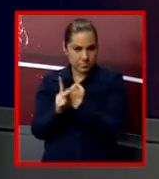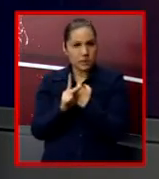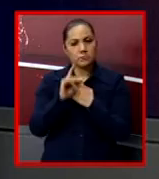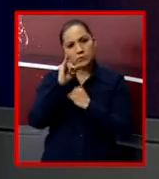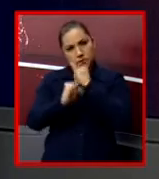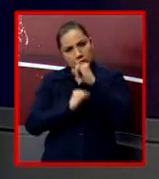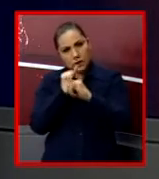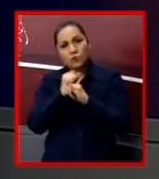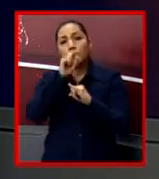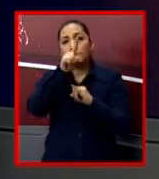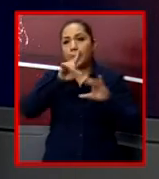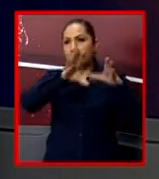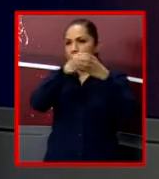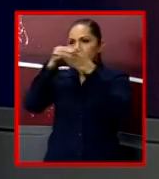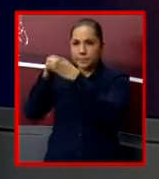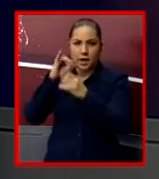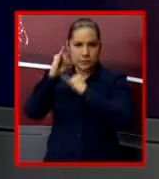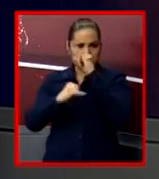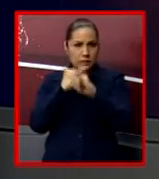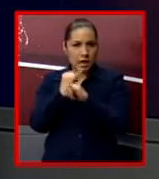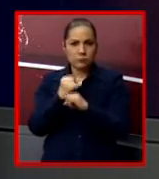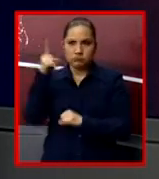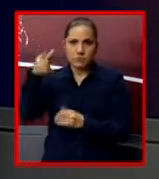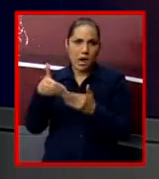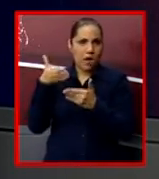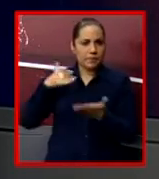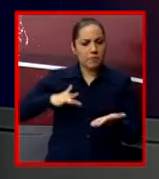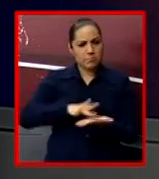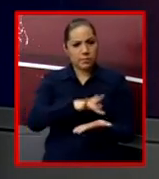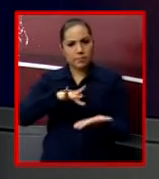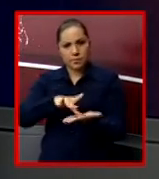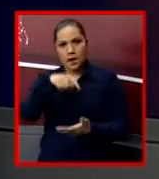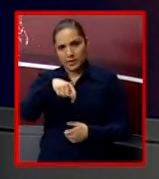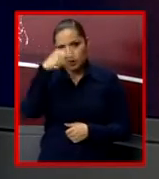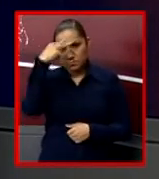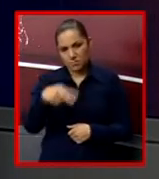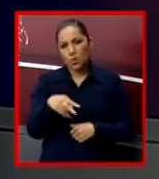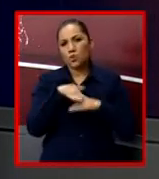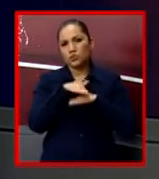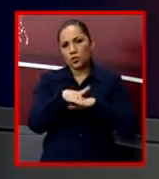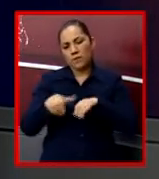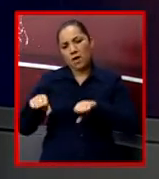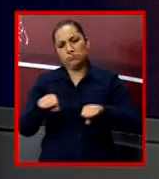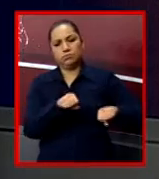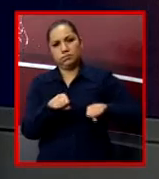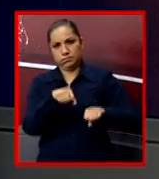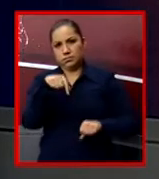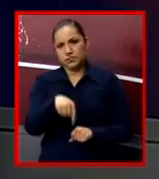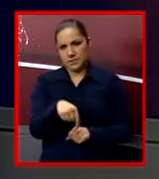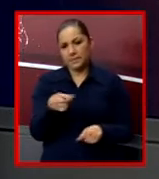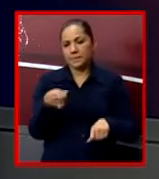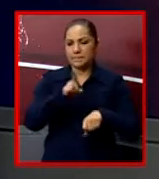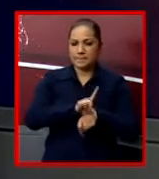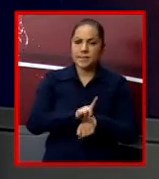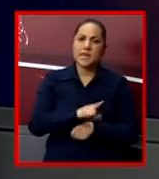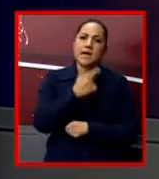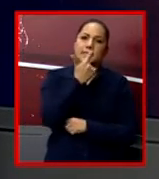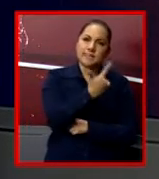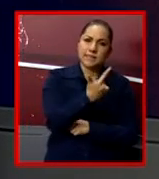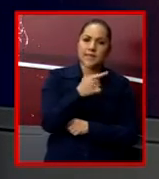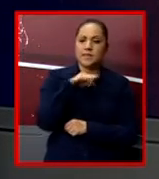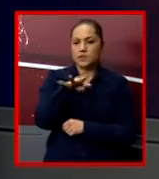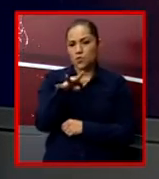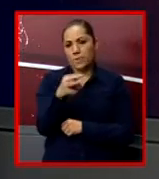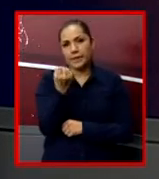países y organismos internacionales por la ayuda brindada a México para hacer frente a las afectaciones ocasionadas por los sismos sucedidos en el mes